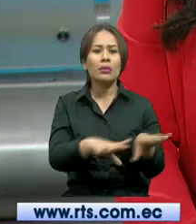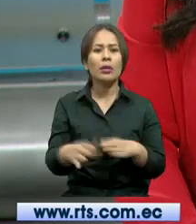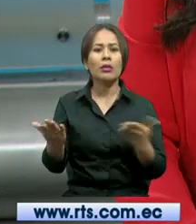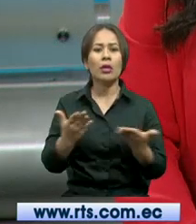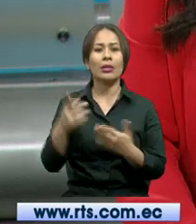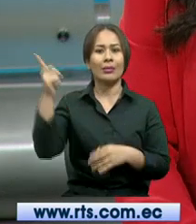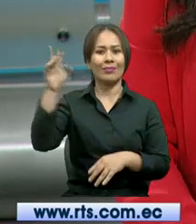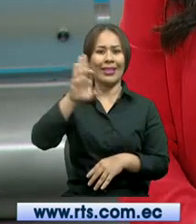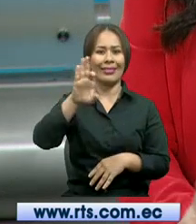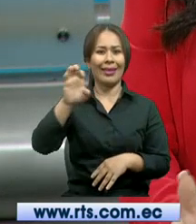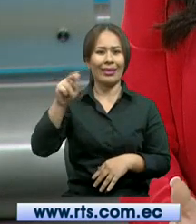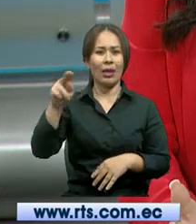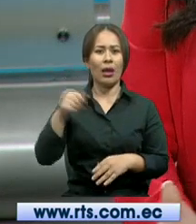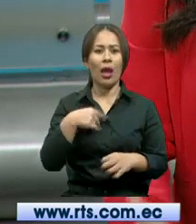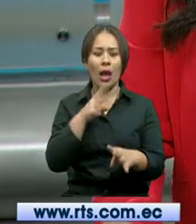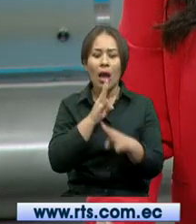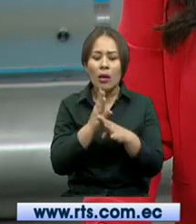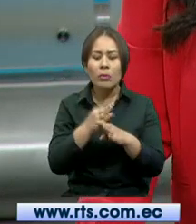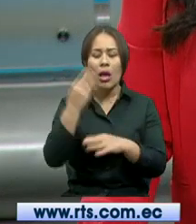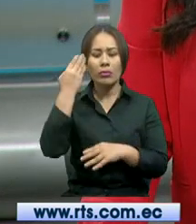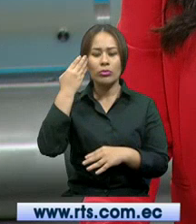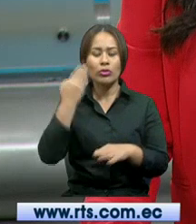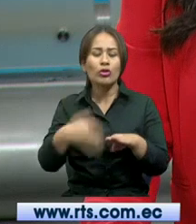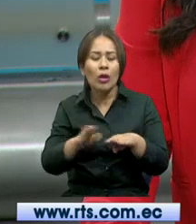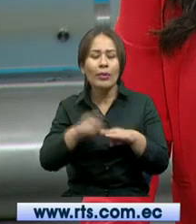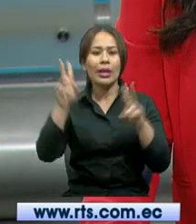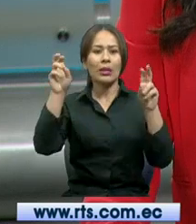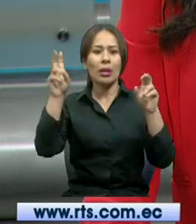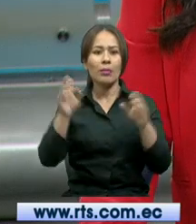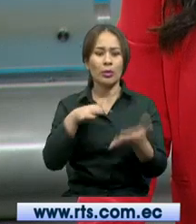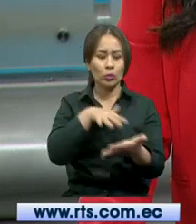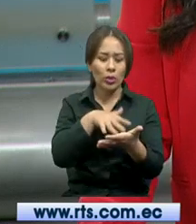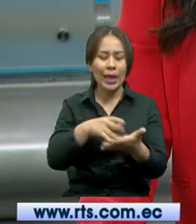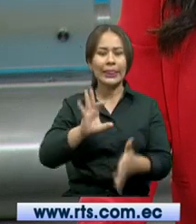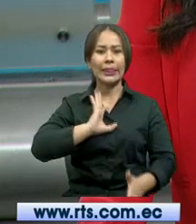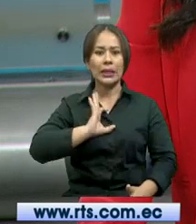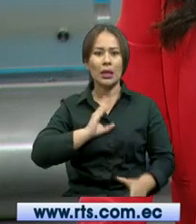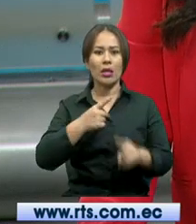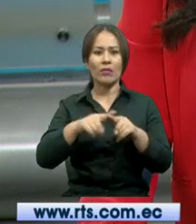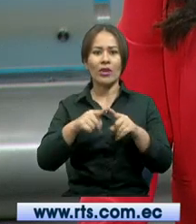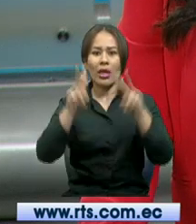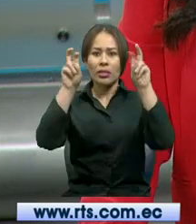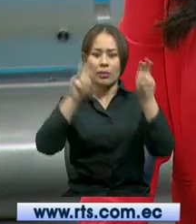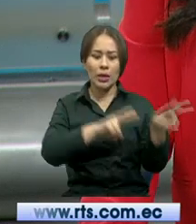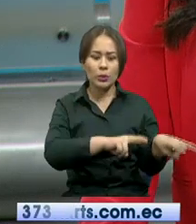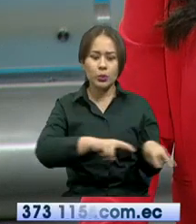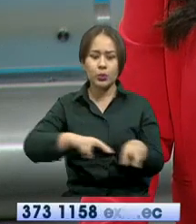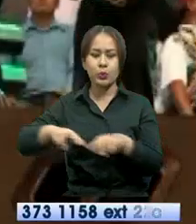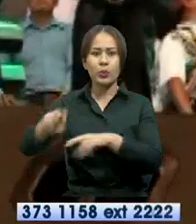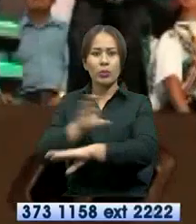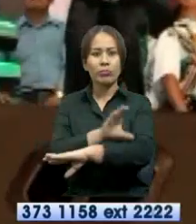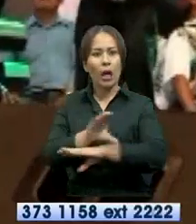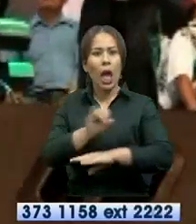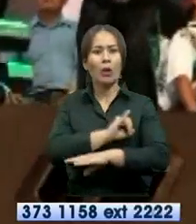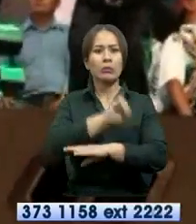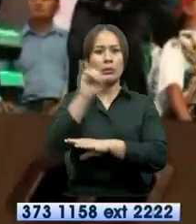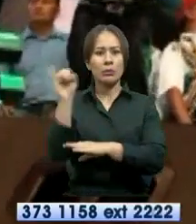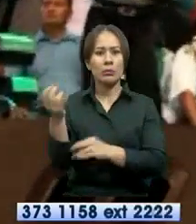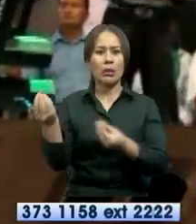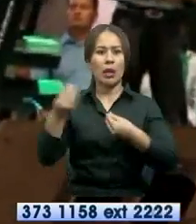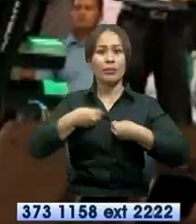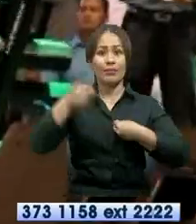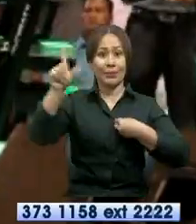capital Tena, donde ofreció la creación de carreras técnicas enfocadas en la agroindustria. El candidato